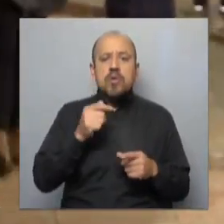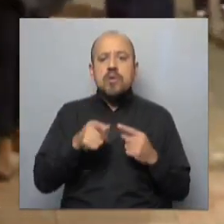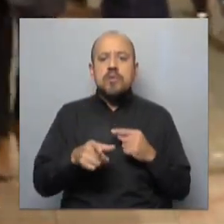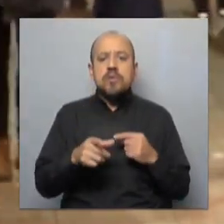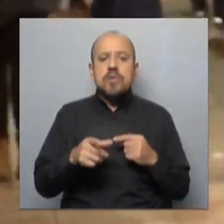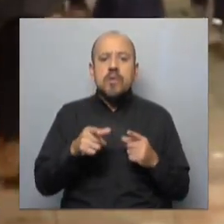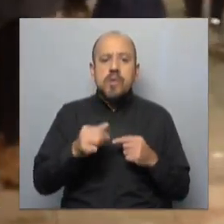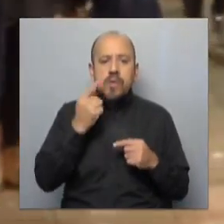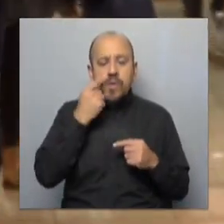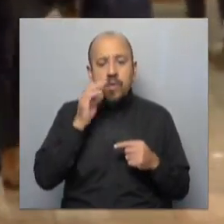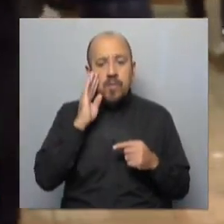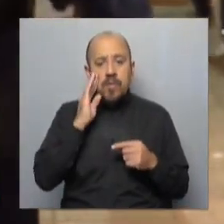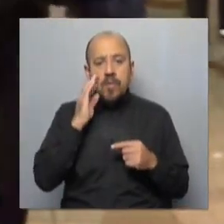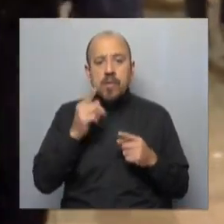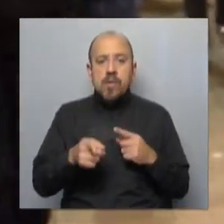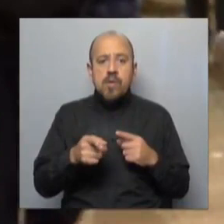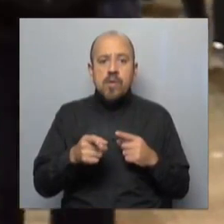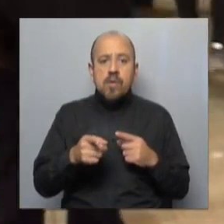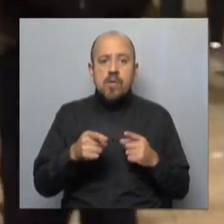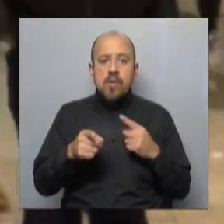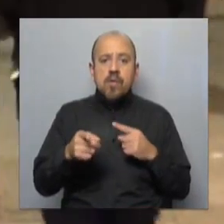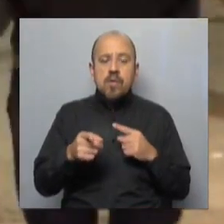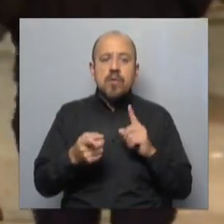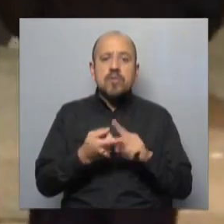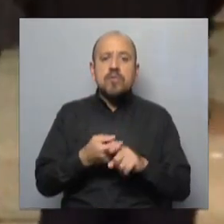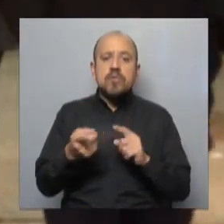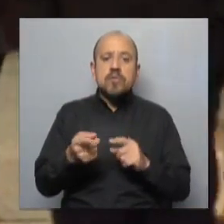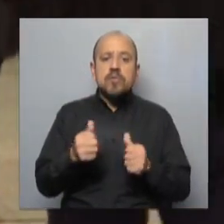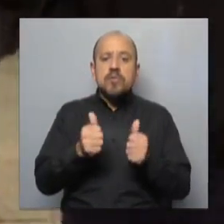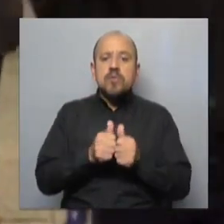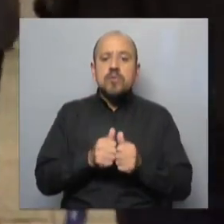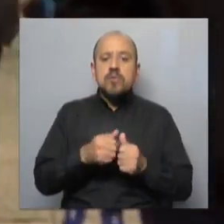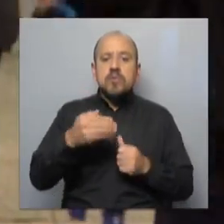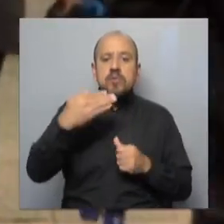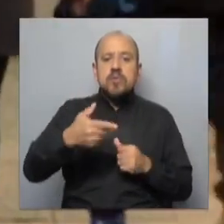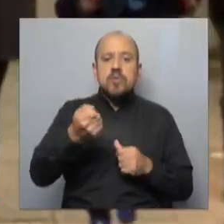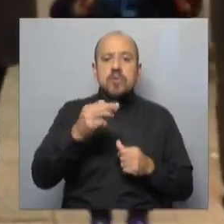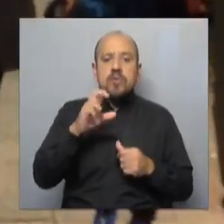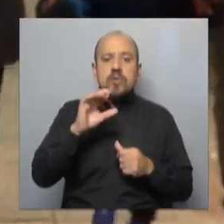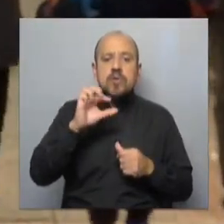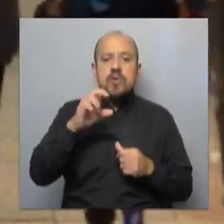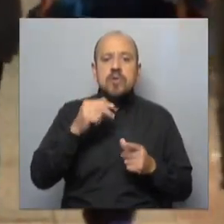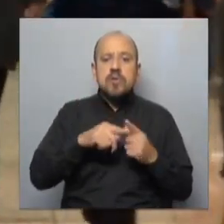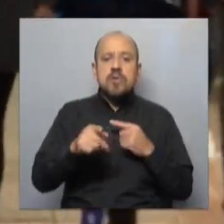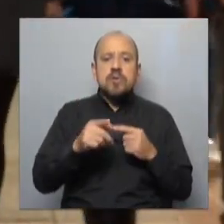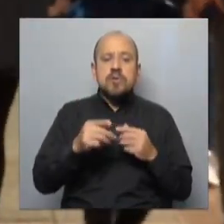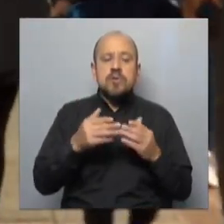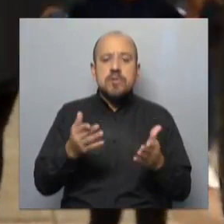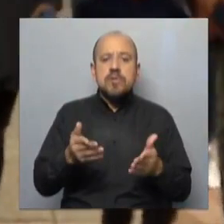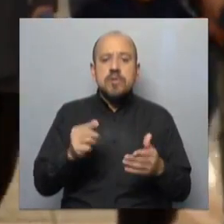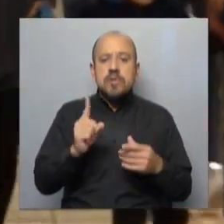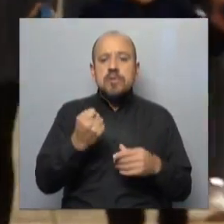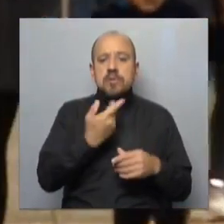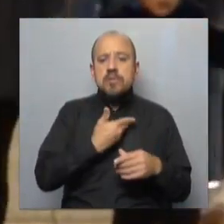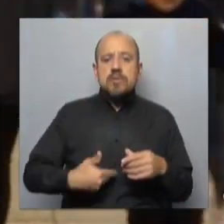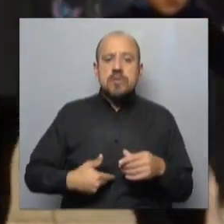que los padres que ellos tuvieron con su esposo junto a graciela barrera ex presentadas favide del asociación de